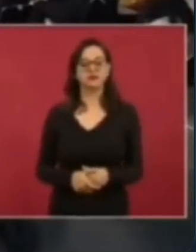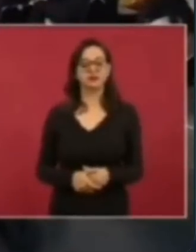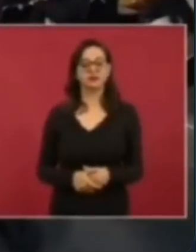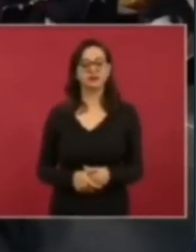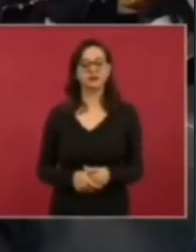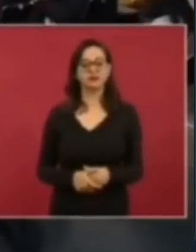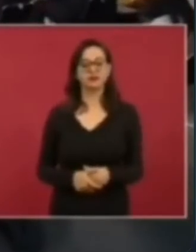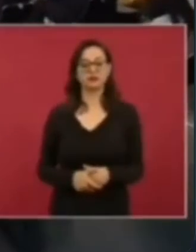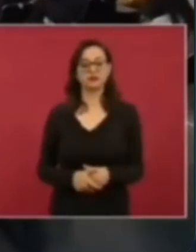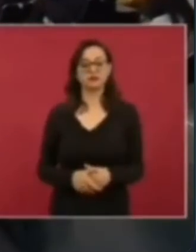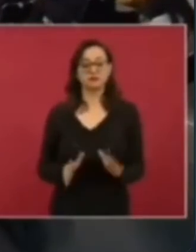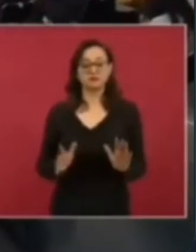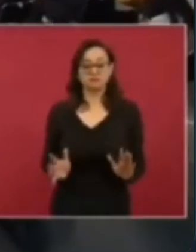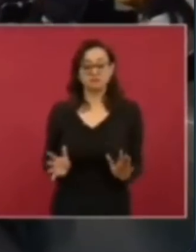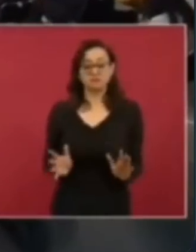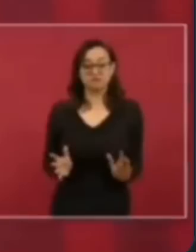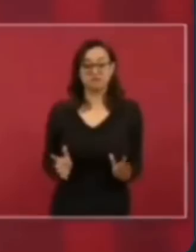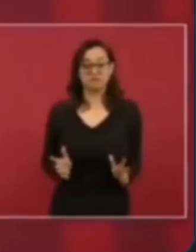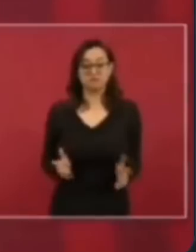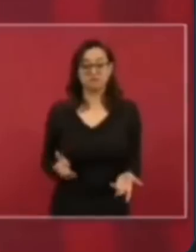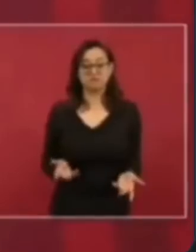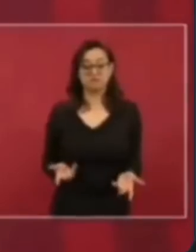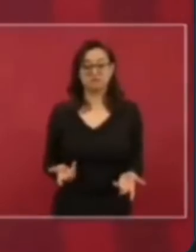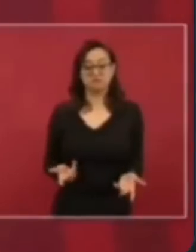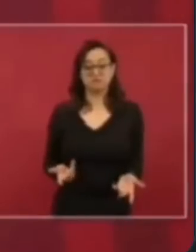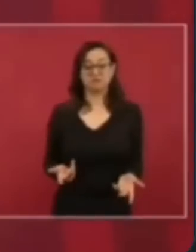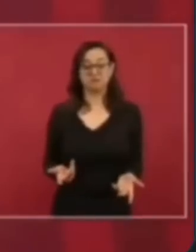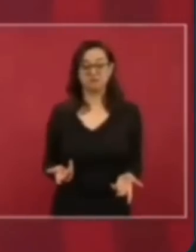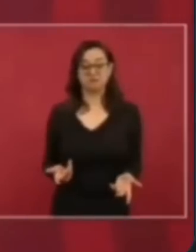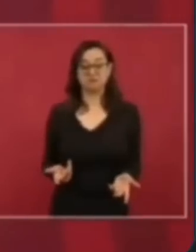Y si eso lo